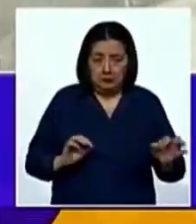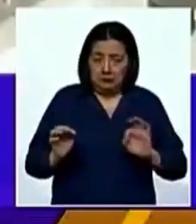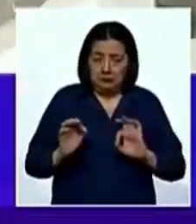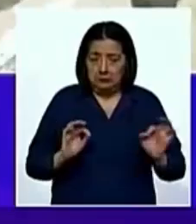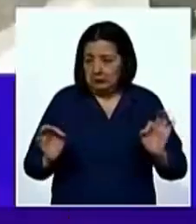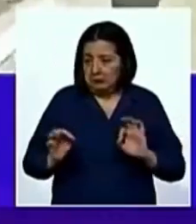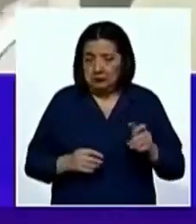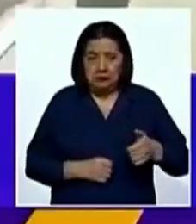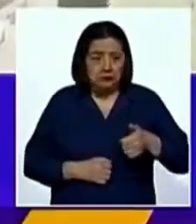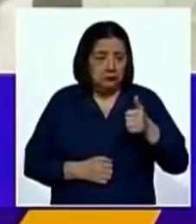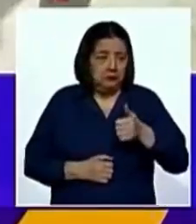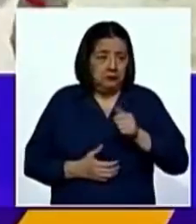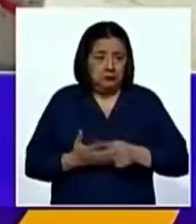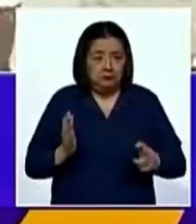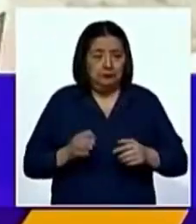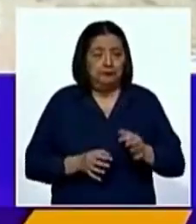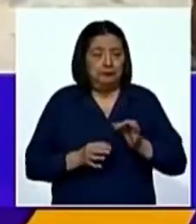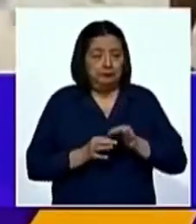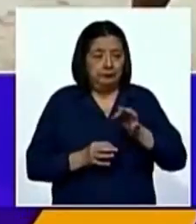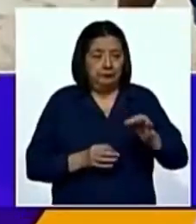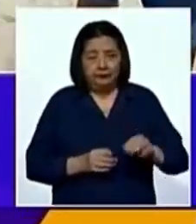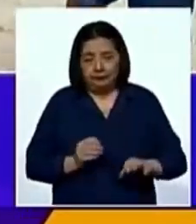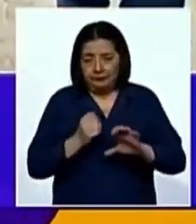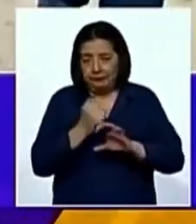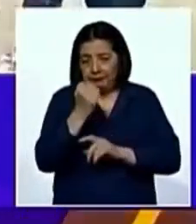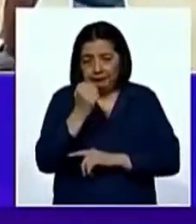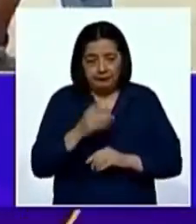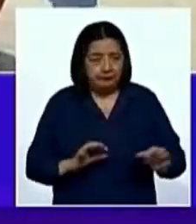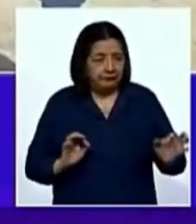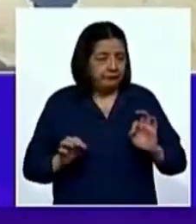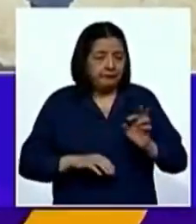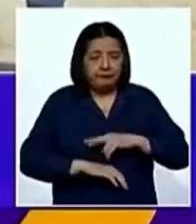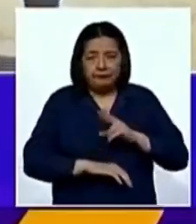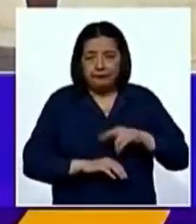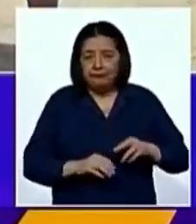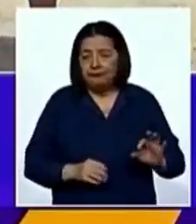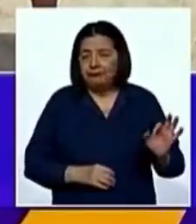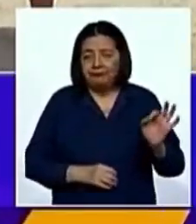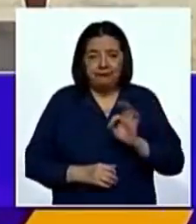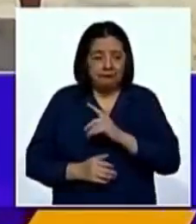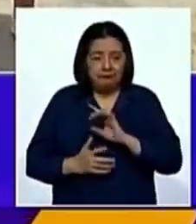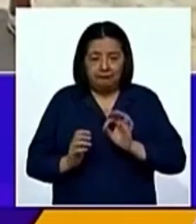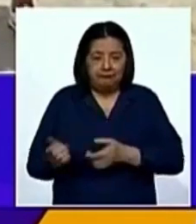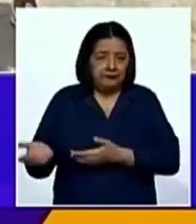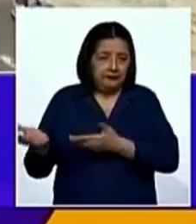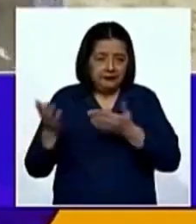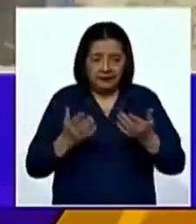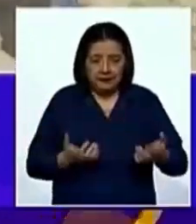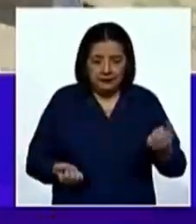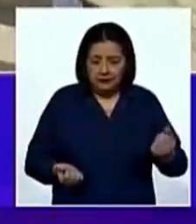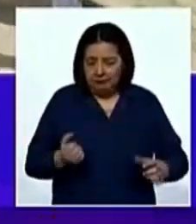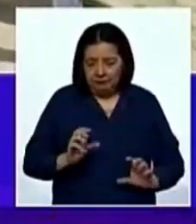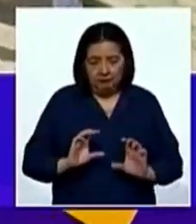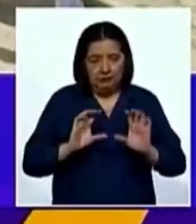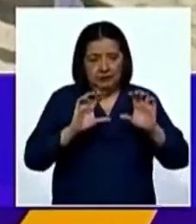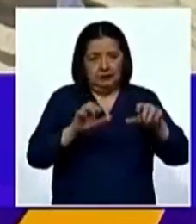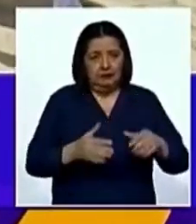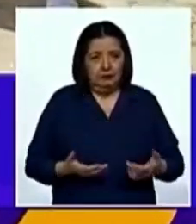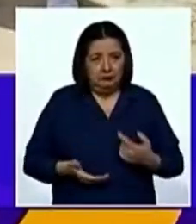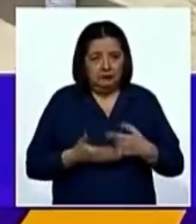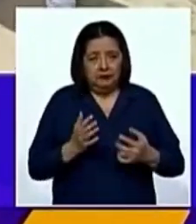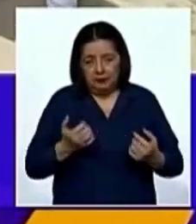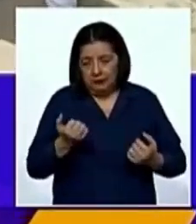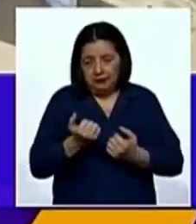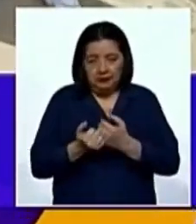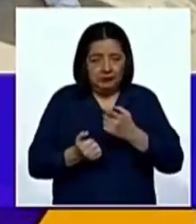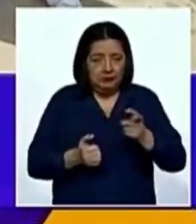personado ninguna autoridad de la provincia de Cañete, ni regional, y menos han trasladado maquinaria alguna para al menos poder